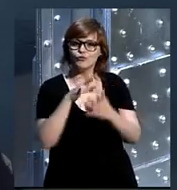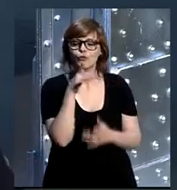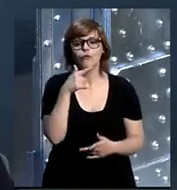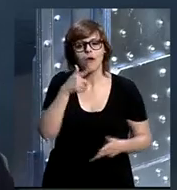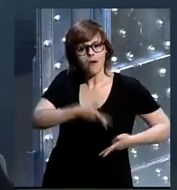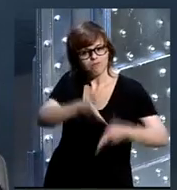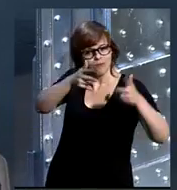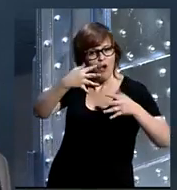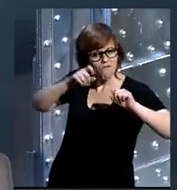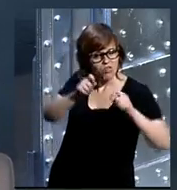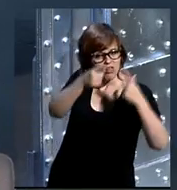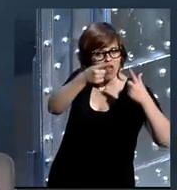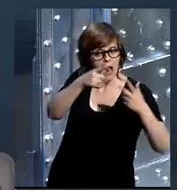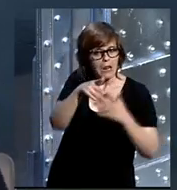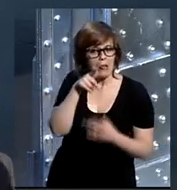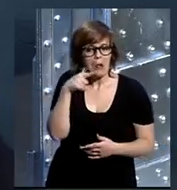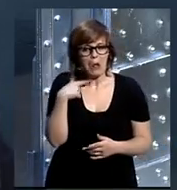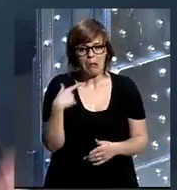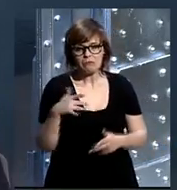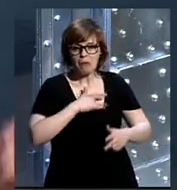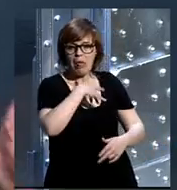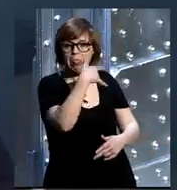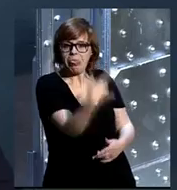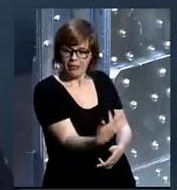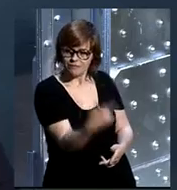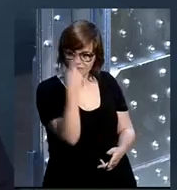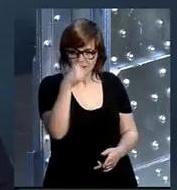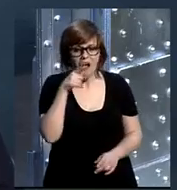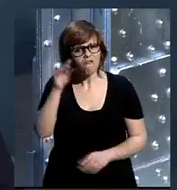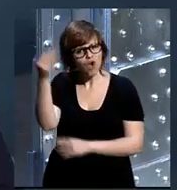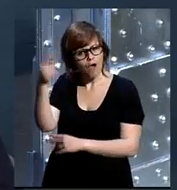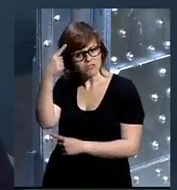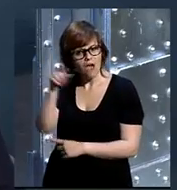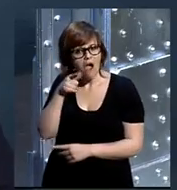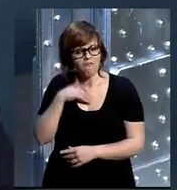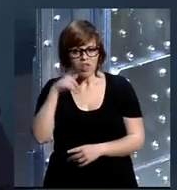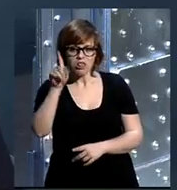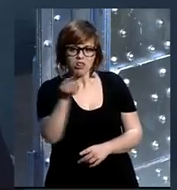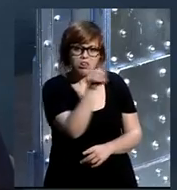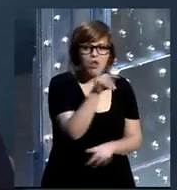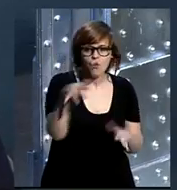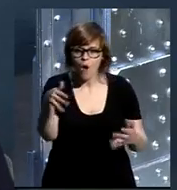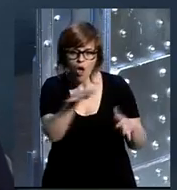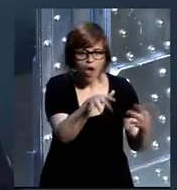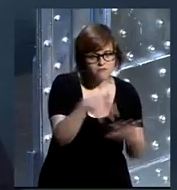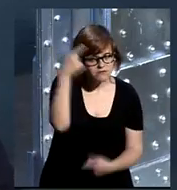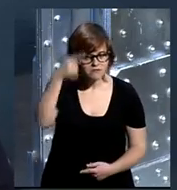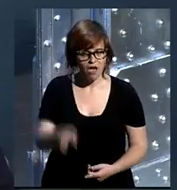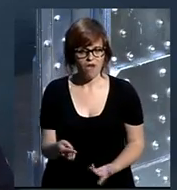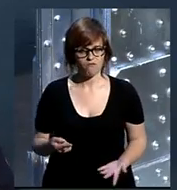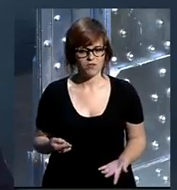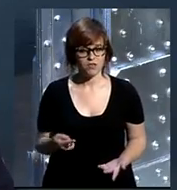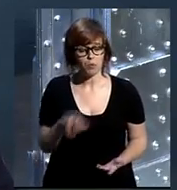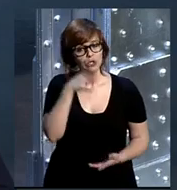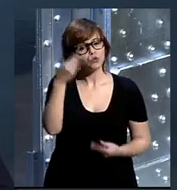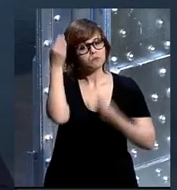cuándo no, cuándo estás dando datos y cuándo no, etcétera. Entonces yo creo que prestar más atención a esos nuevos usuarios para